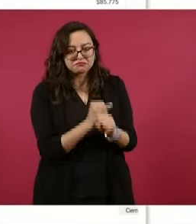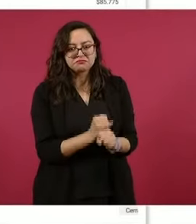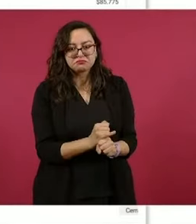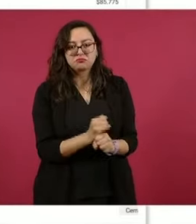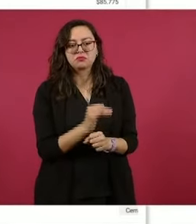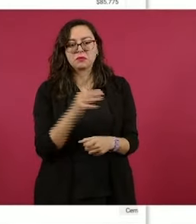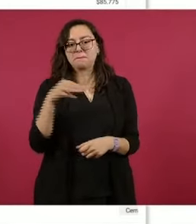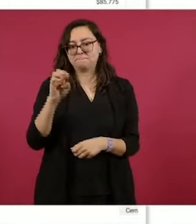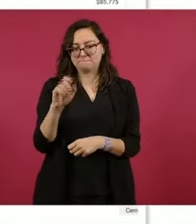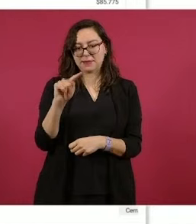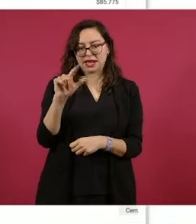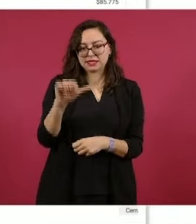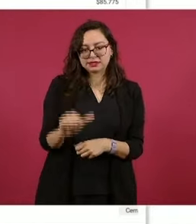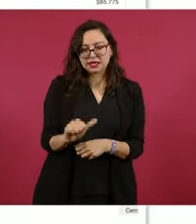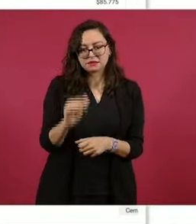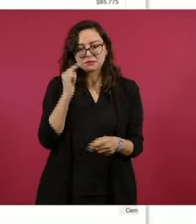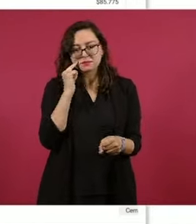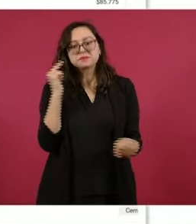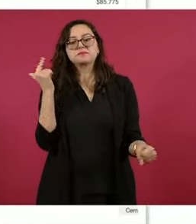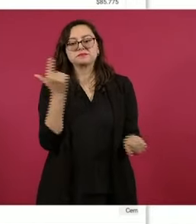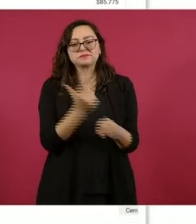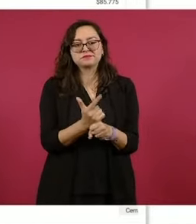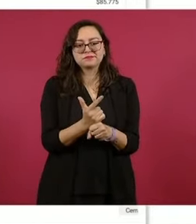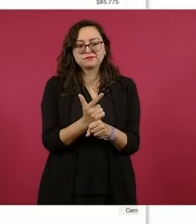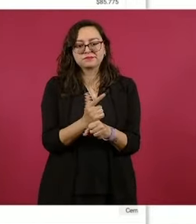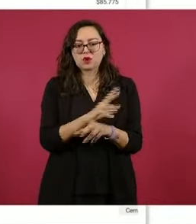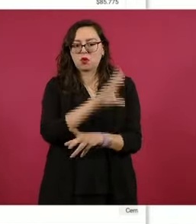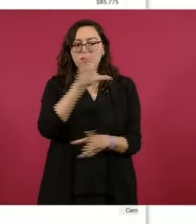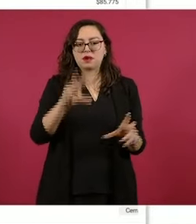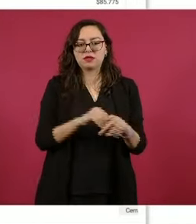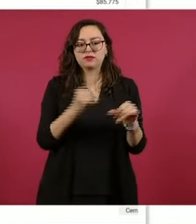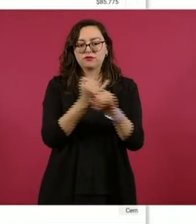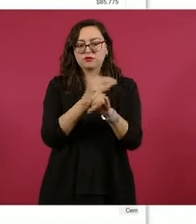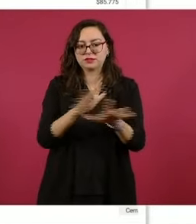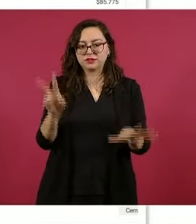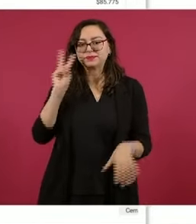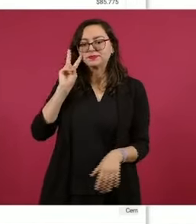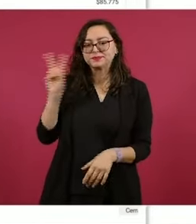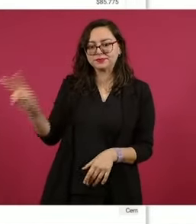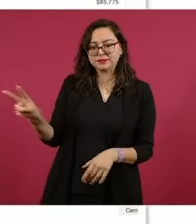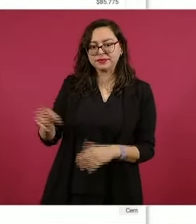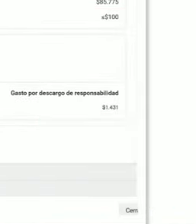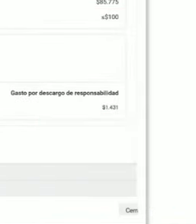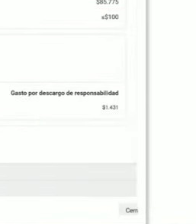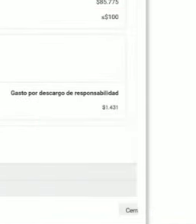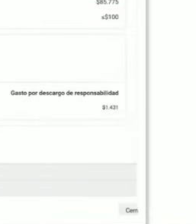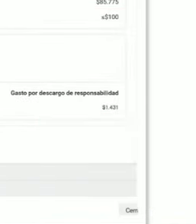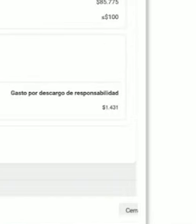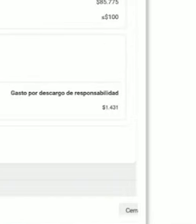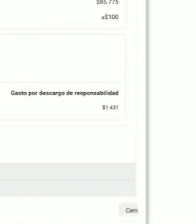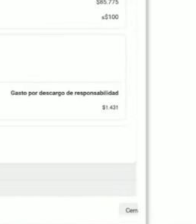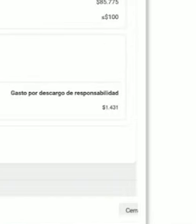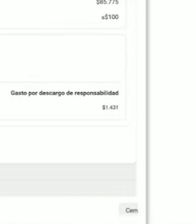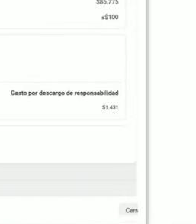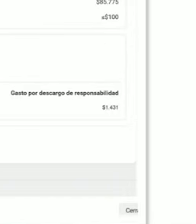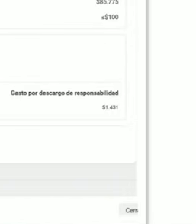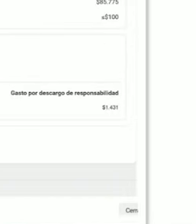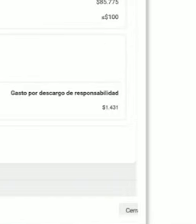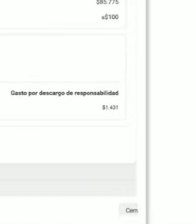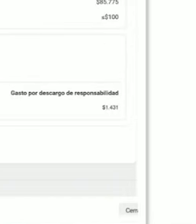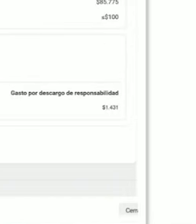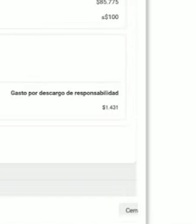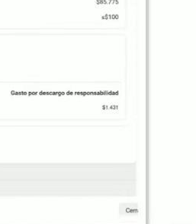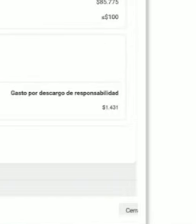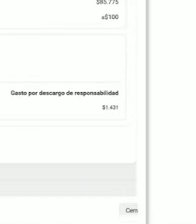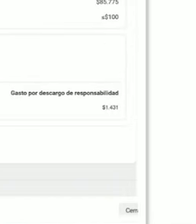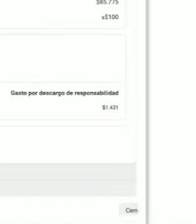Meta, se comprueba que Eugenics Consulting gastó miles de pesos en decenas